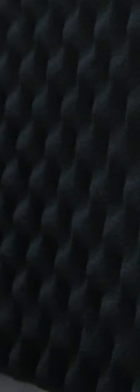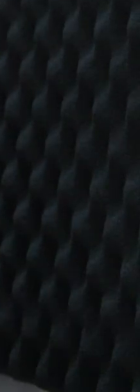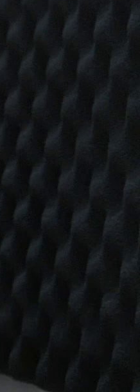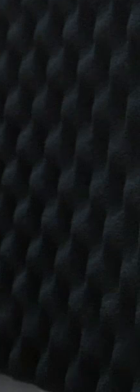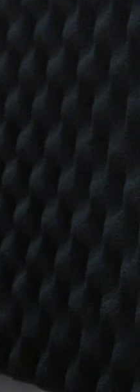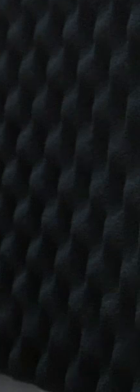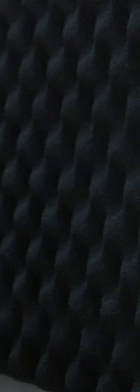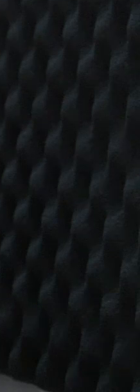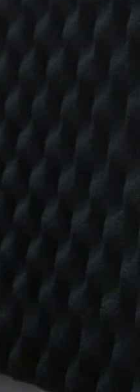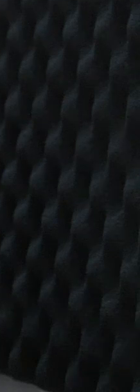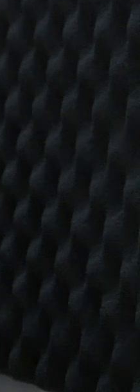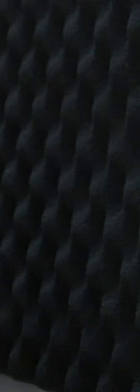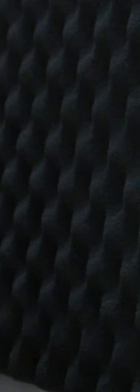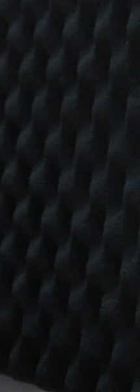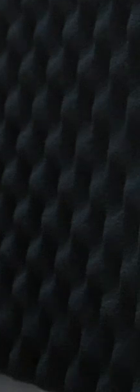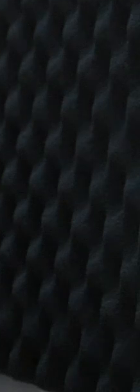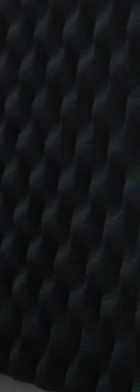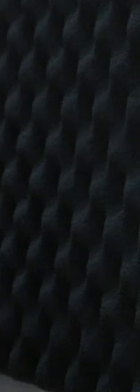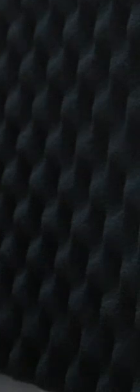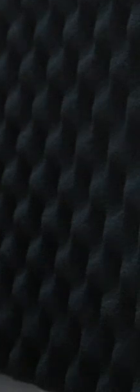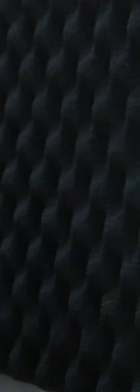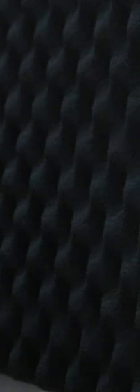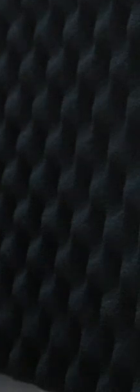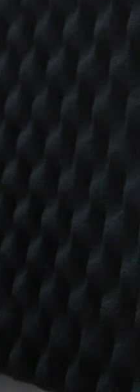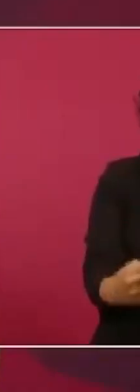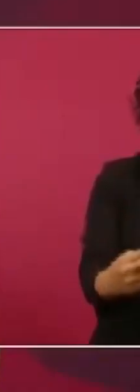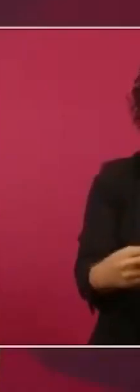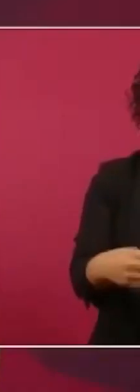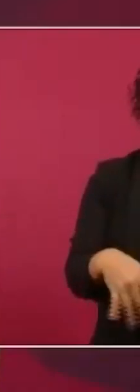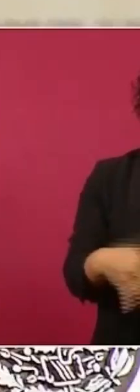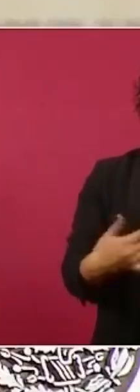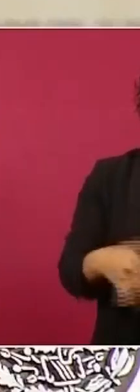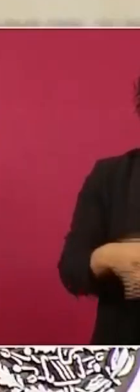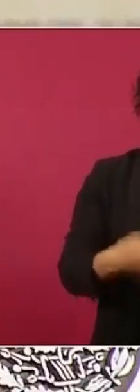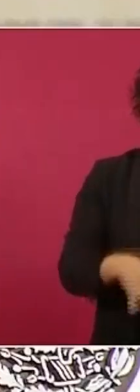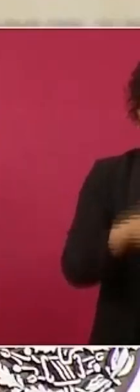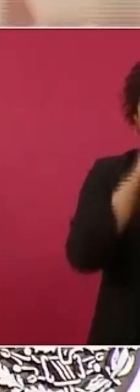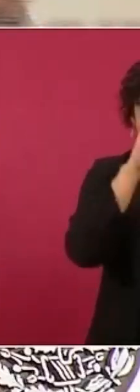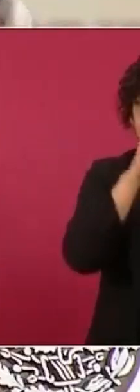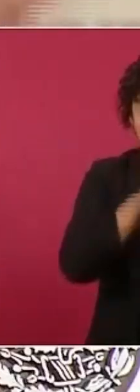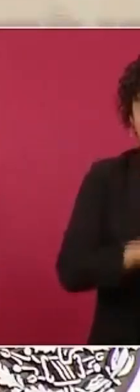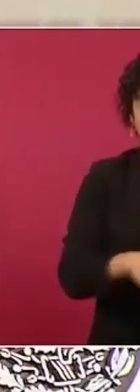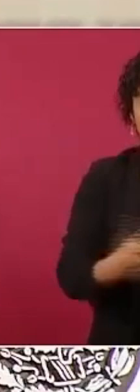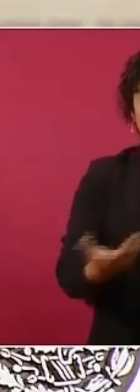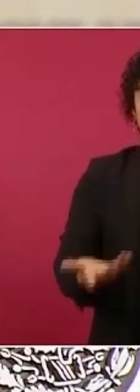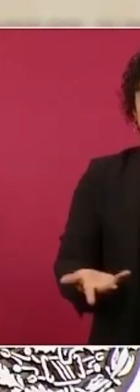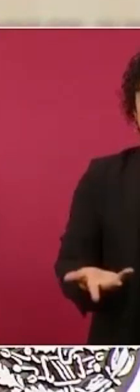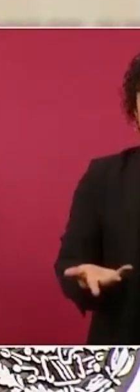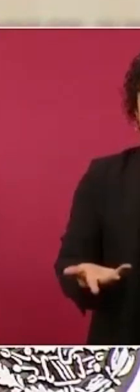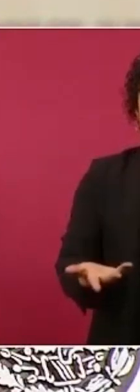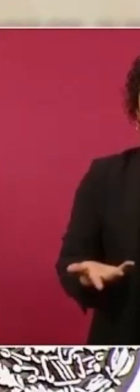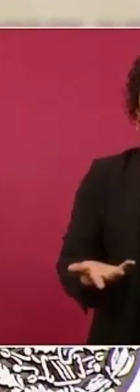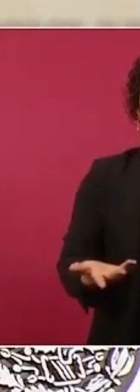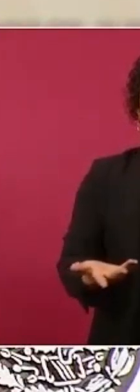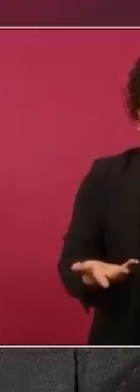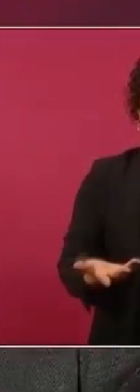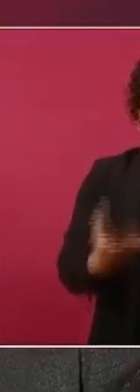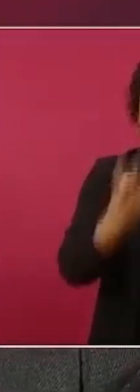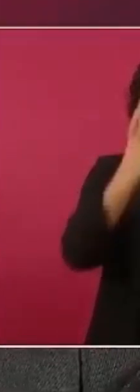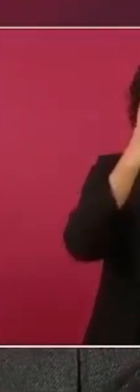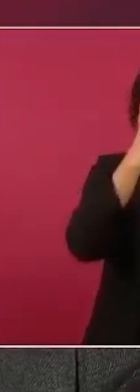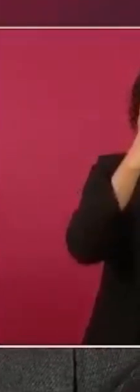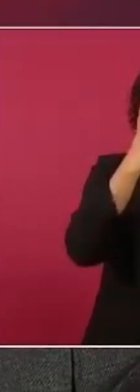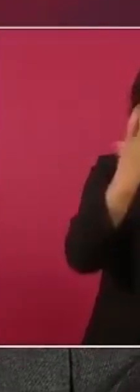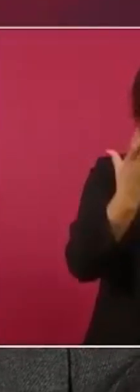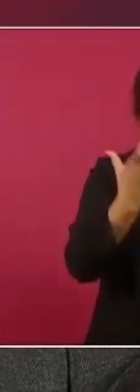enteró que Jacobo ya llevaba 30 años en el INE. Imagínense en cuántos fraudes ha participado y todavía